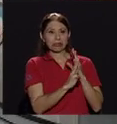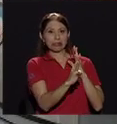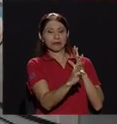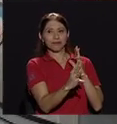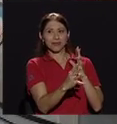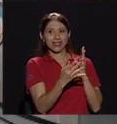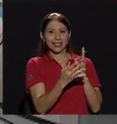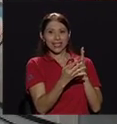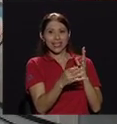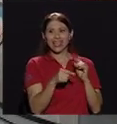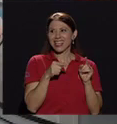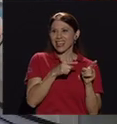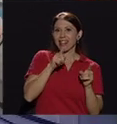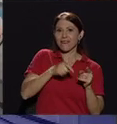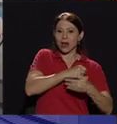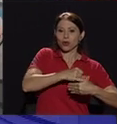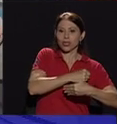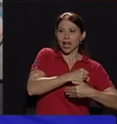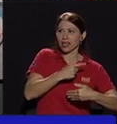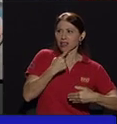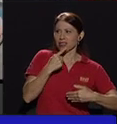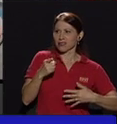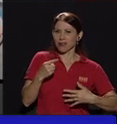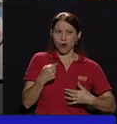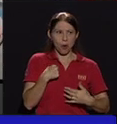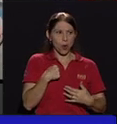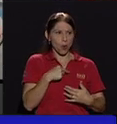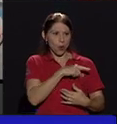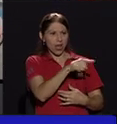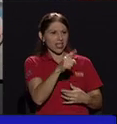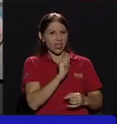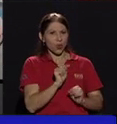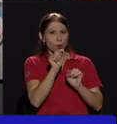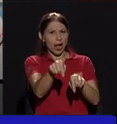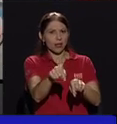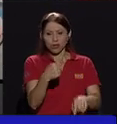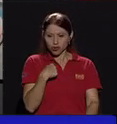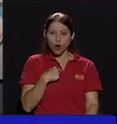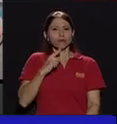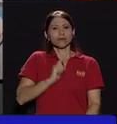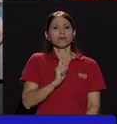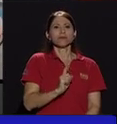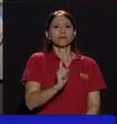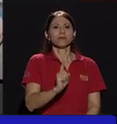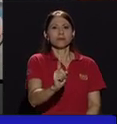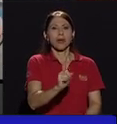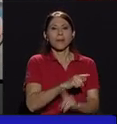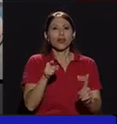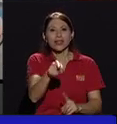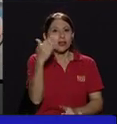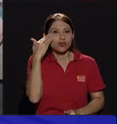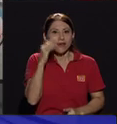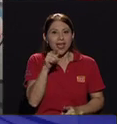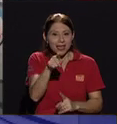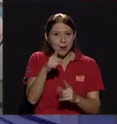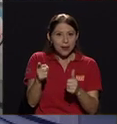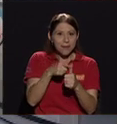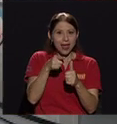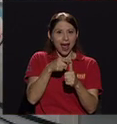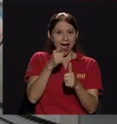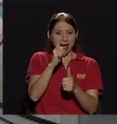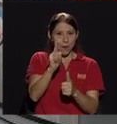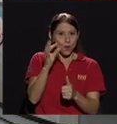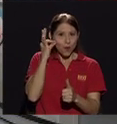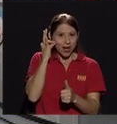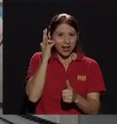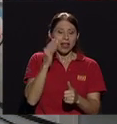tenía que cocinar. Entonces, ay, no, ¿cómo? Que nadie pasa, yo voy. Y ella entró, pero ella no tenía conciencia de que era la primera. Que cuando salió fue que tomó conciencia